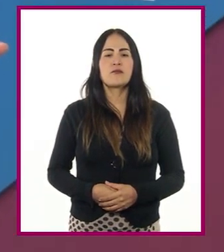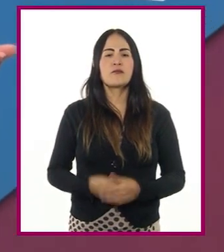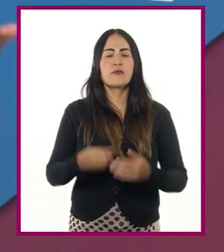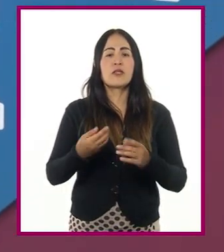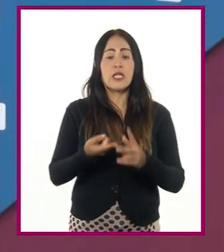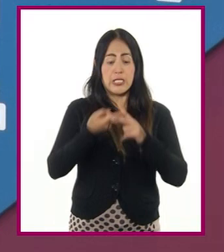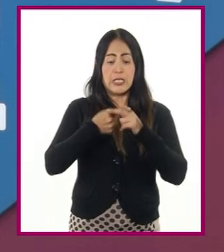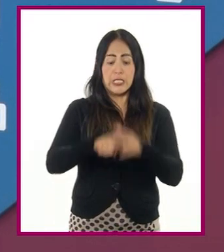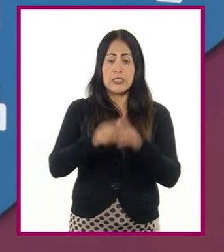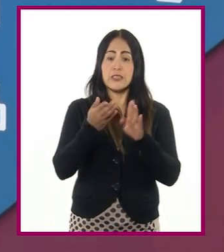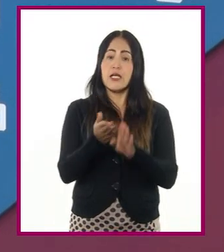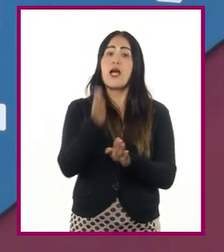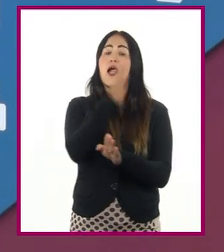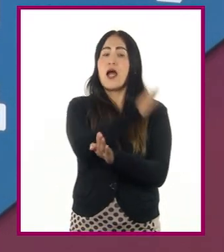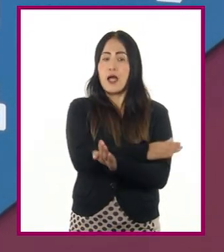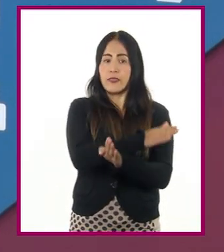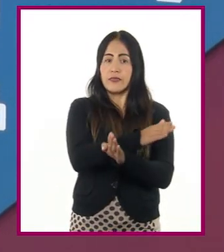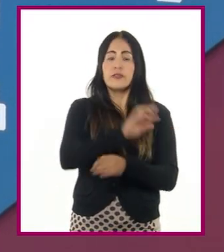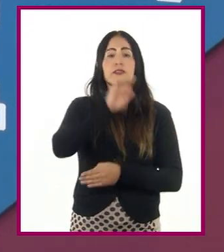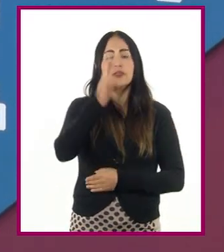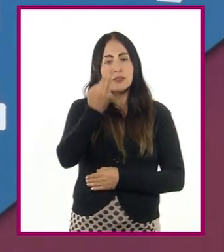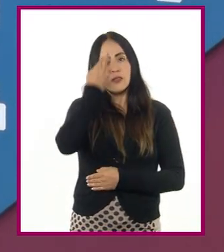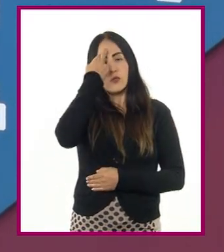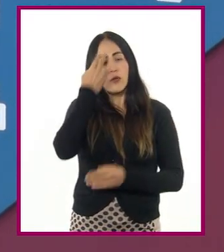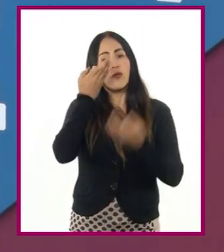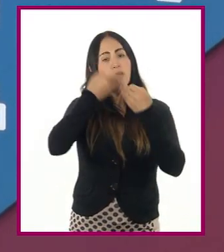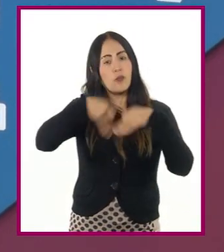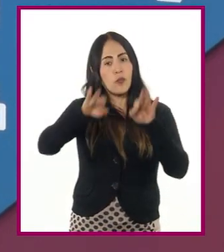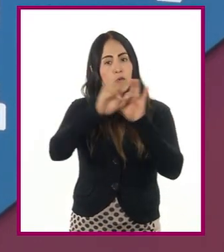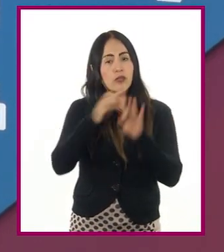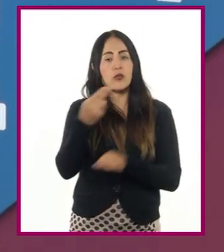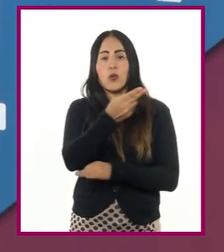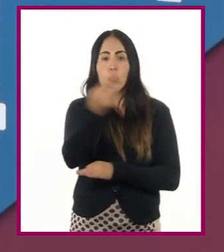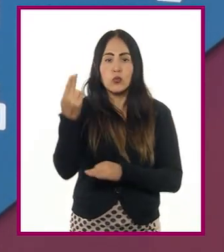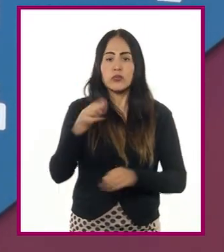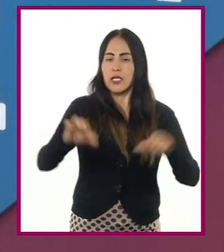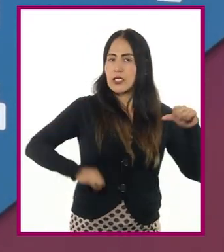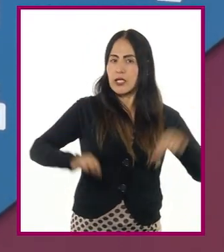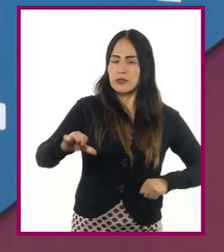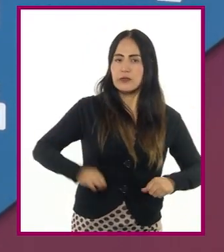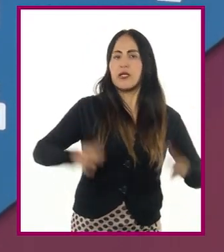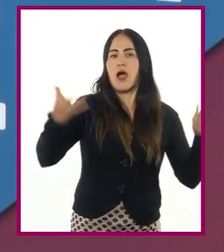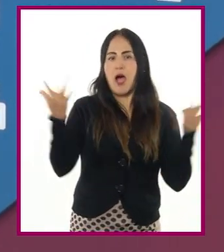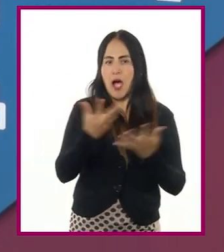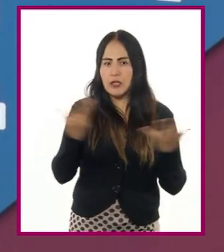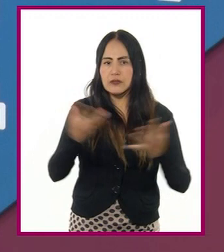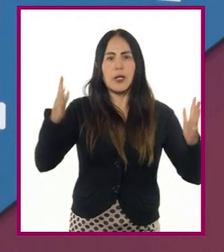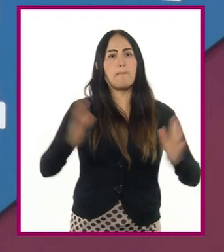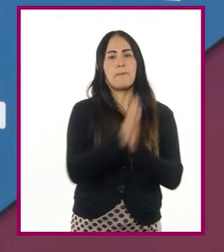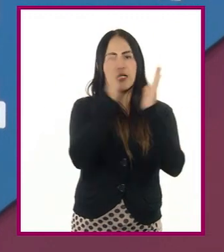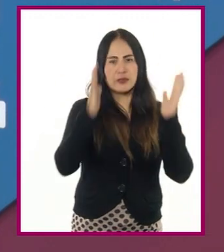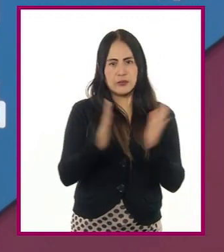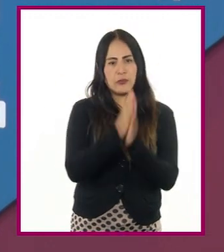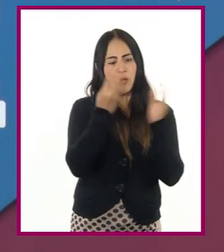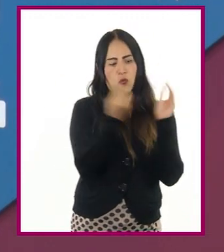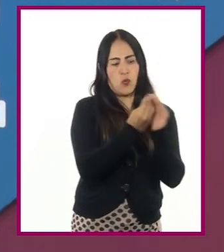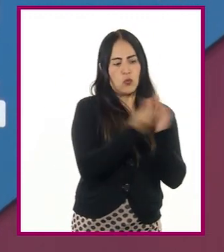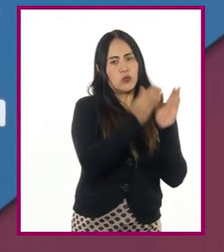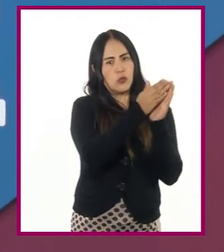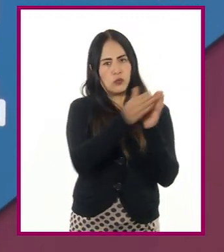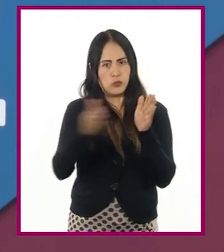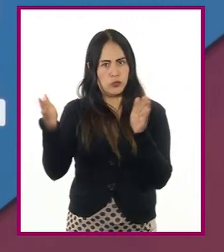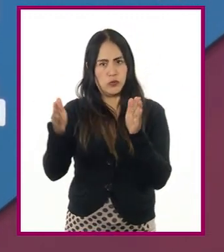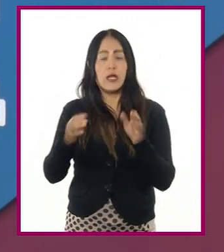Antes de iniciar, les recuerdo que es importante que participen en las actividades planteadas a lo largo de la sesión.